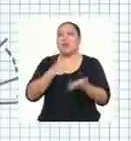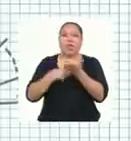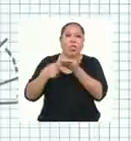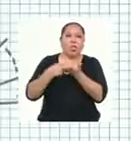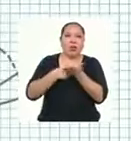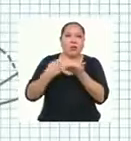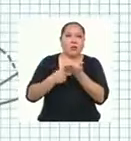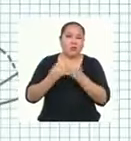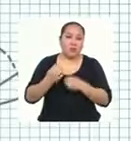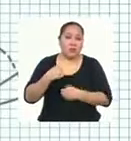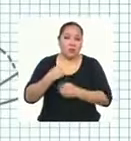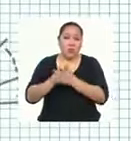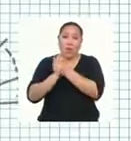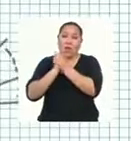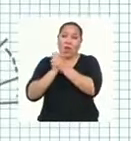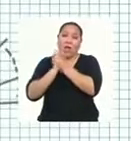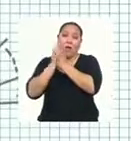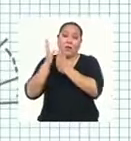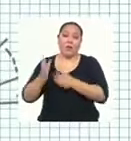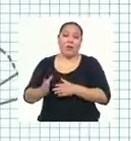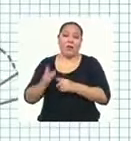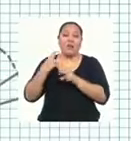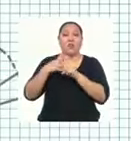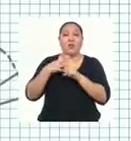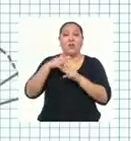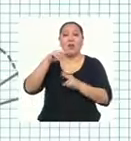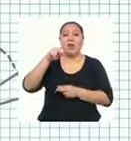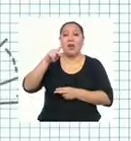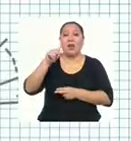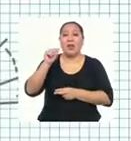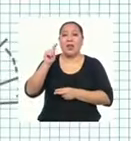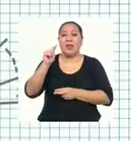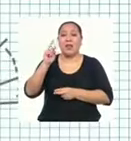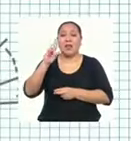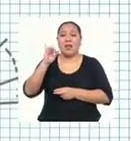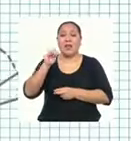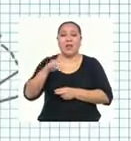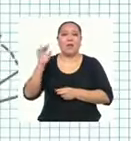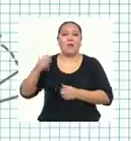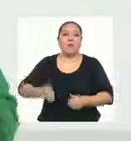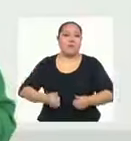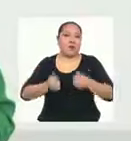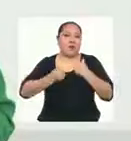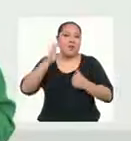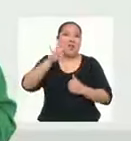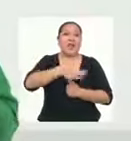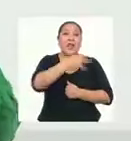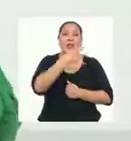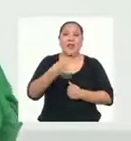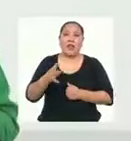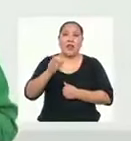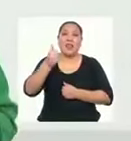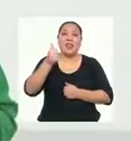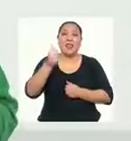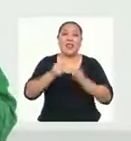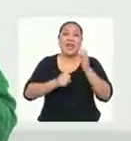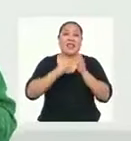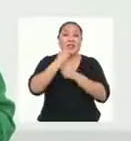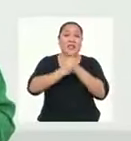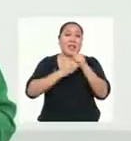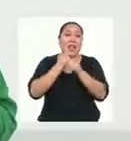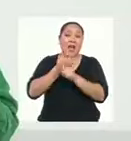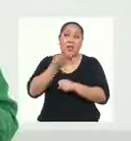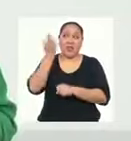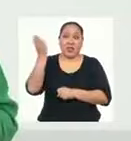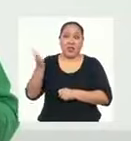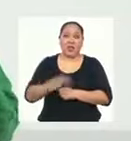armó. Tengo una compañera que se llama Caterine, que vive en Inglaterra ya hace más de 10 años y nos contaba de un